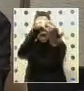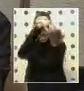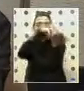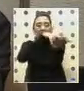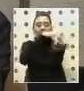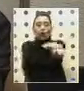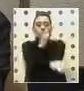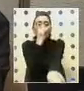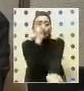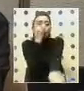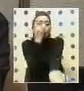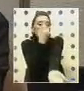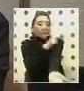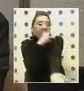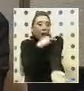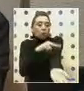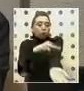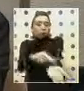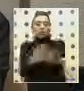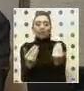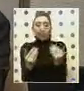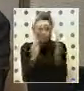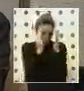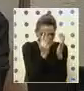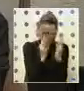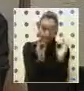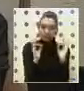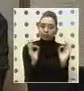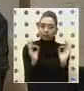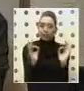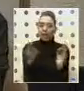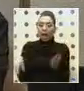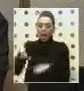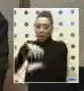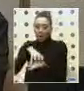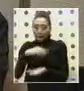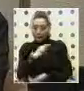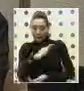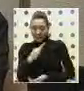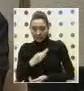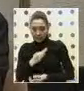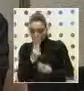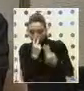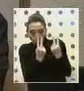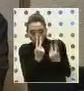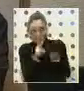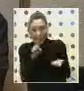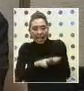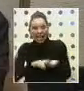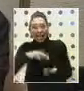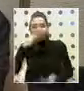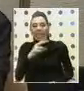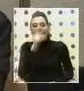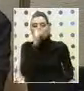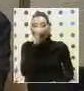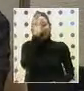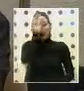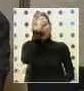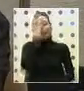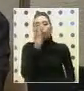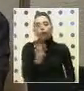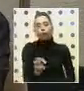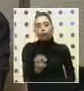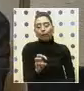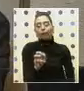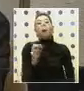especial, con ministerios que conozcan las características propias de cada región para la creación de